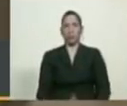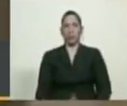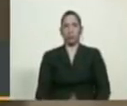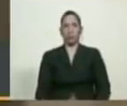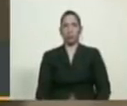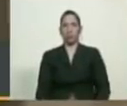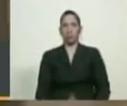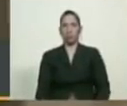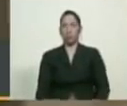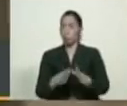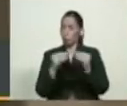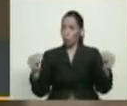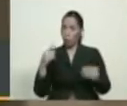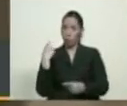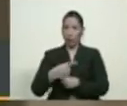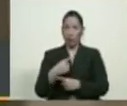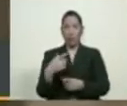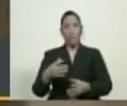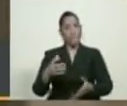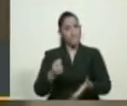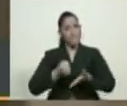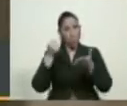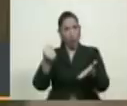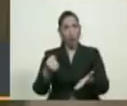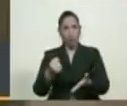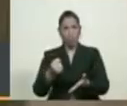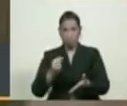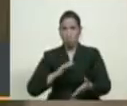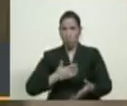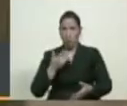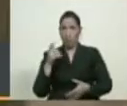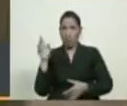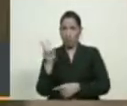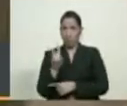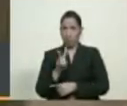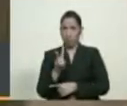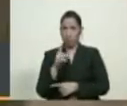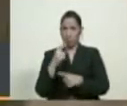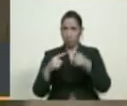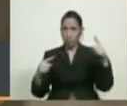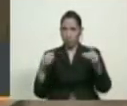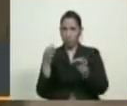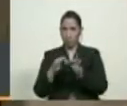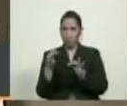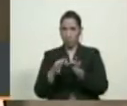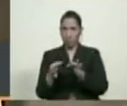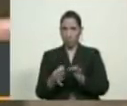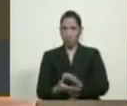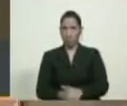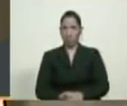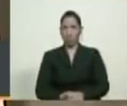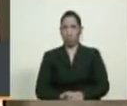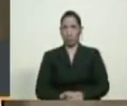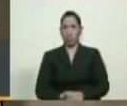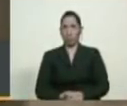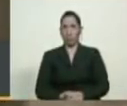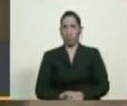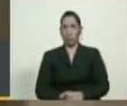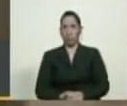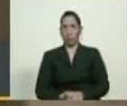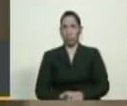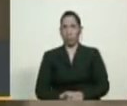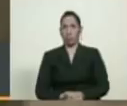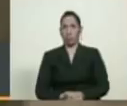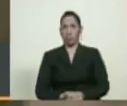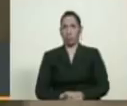sol de hoy el denominado carnet de la patria cuentan con esta bonificación de un sexto de petro. Eso en el sentido del carnet de la patria, bueno. En torno a diferencia del bono